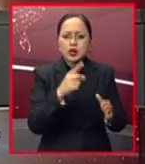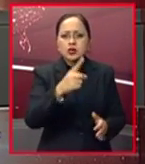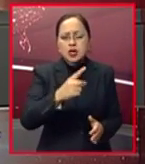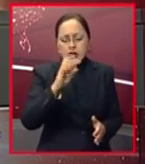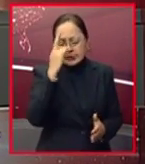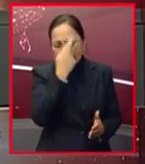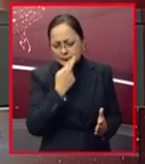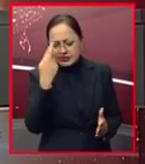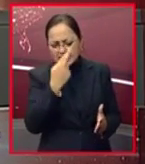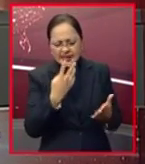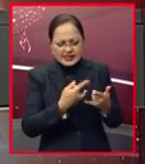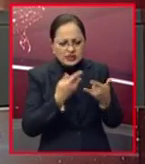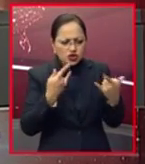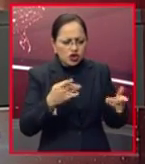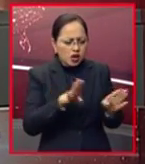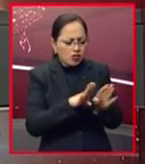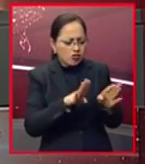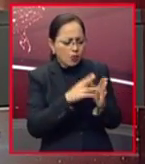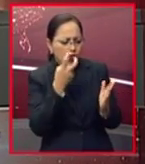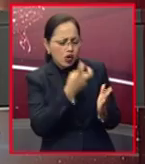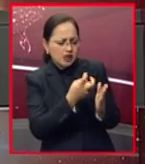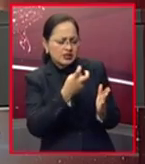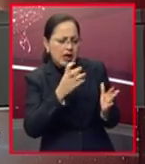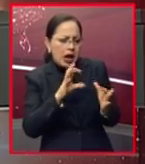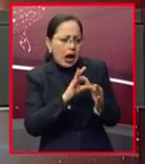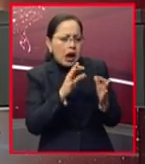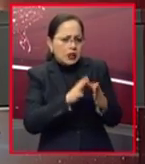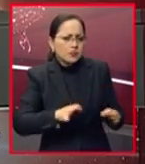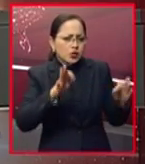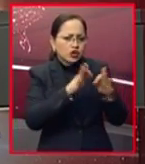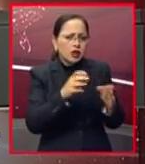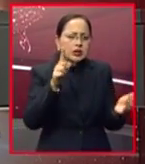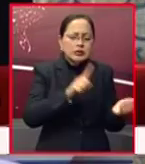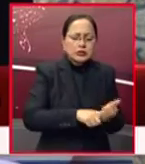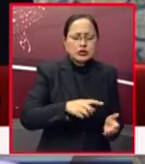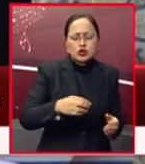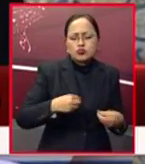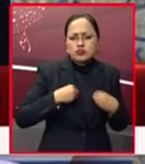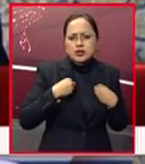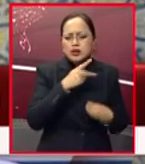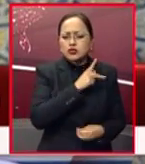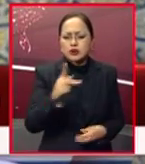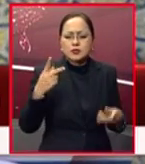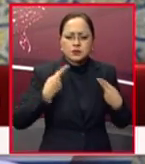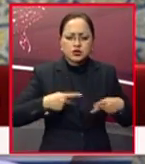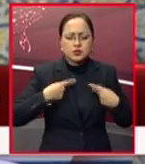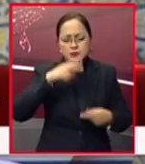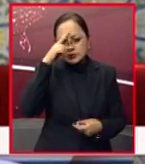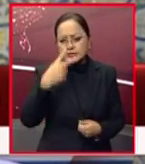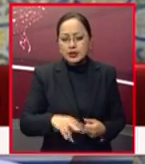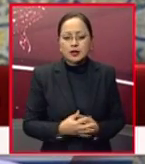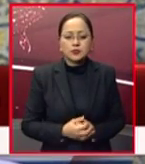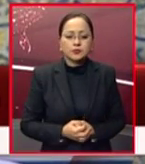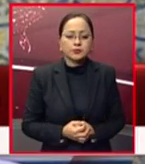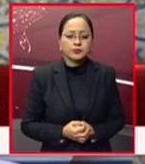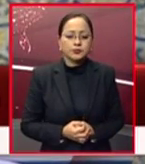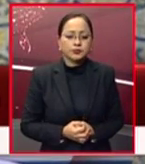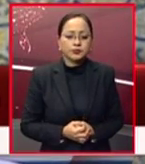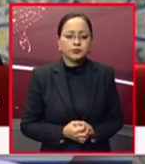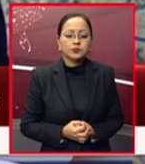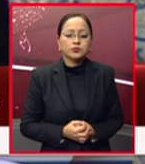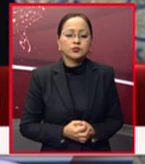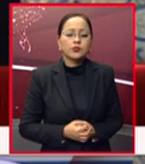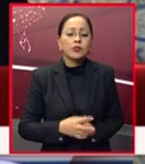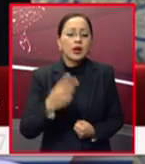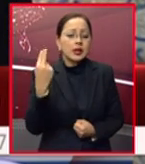de la Carta Magna para detallar el papel que ocupa en la vida nacional. Hay varias teorías. Unos que piensan que necesitamos